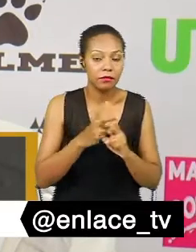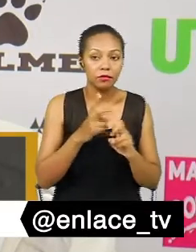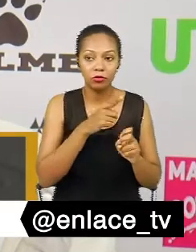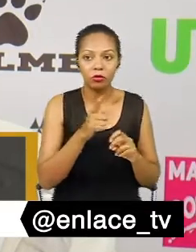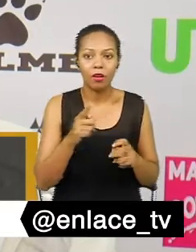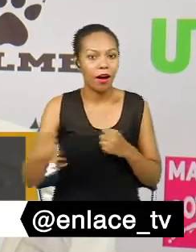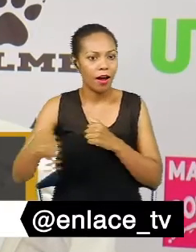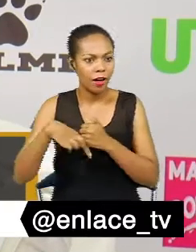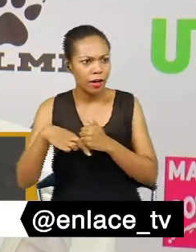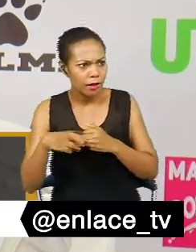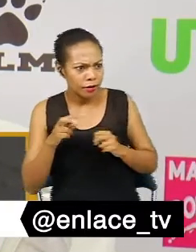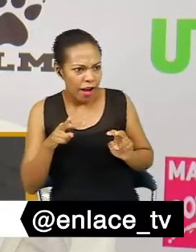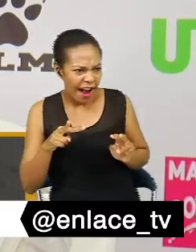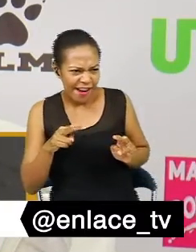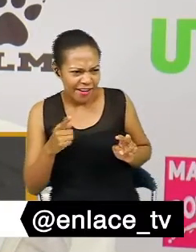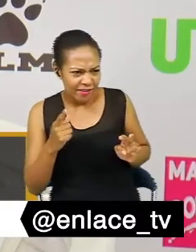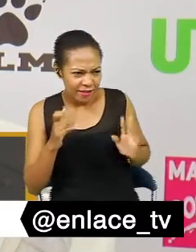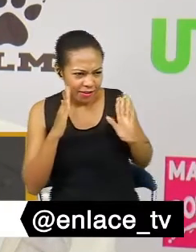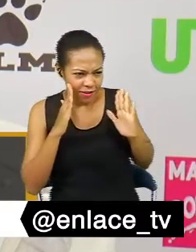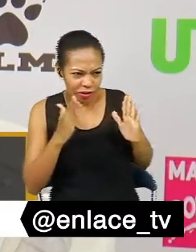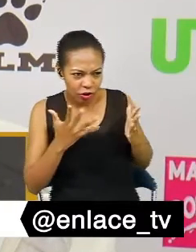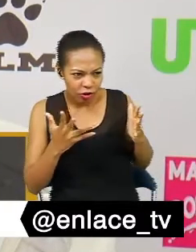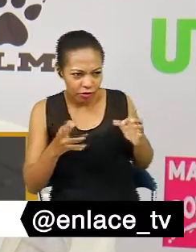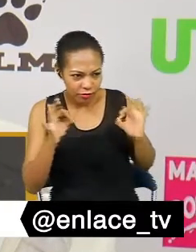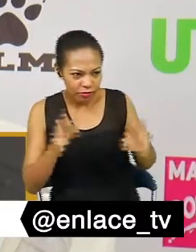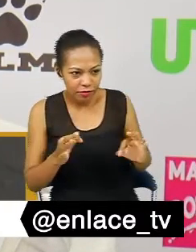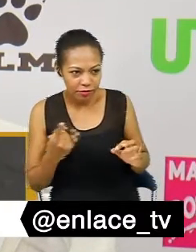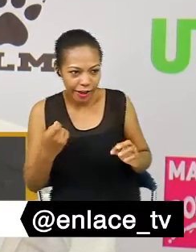aprovechó desconcentraciones de nosotros, imprecisiones,